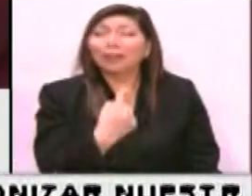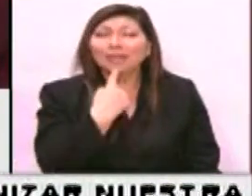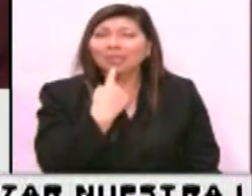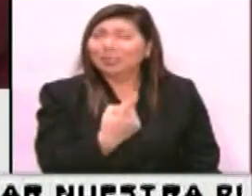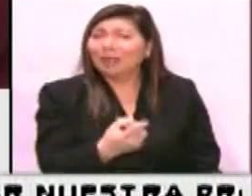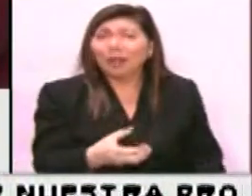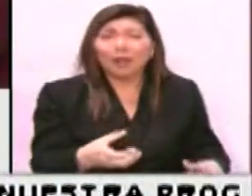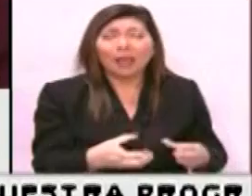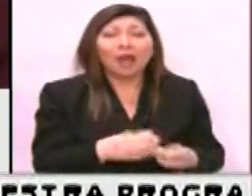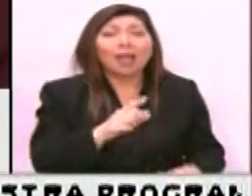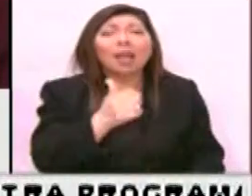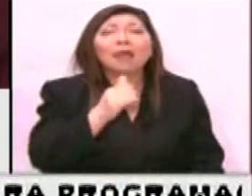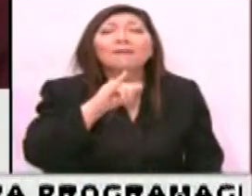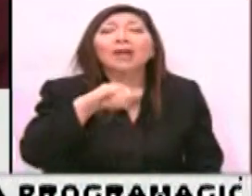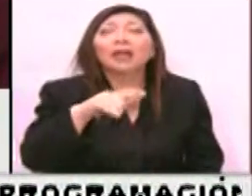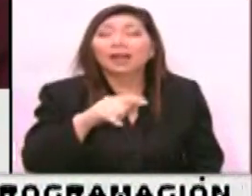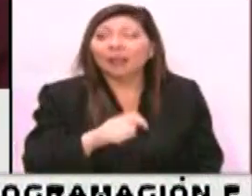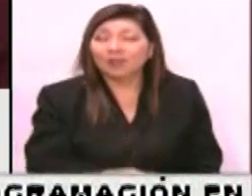vamos a la Comisión Lava Jato,